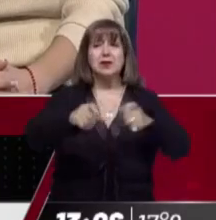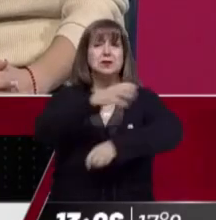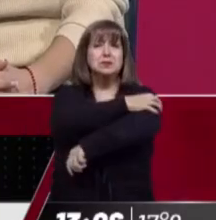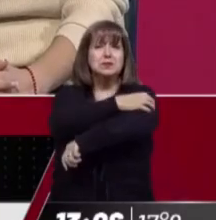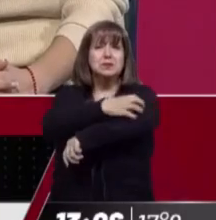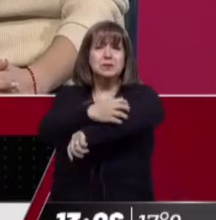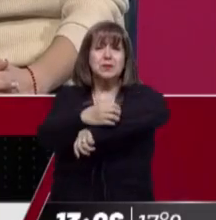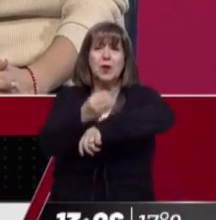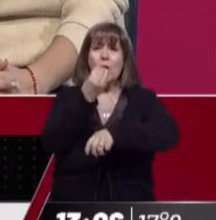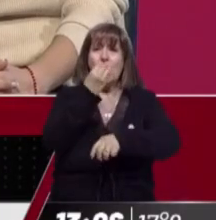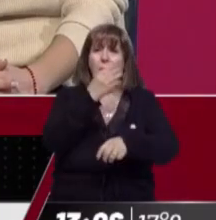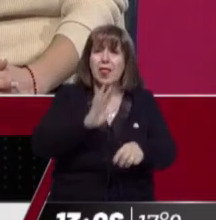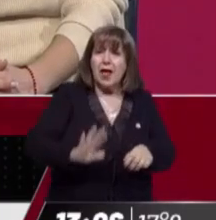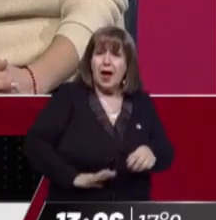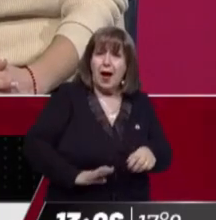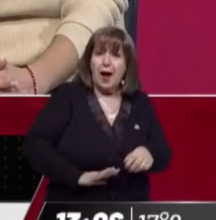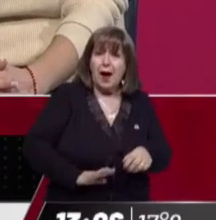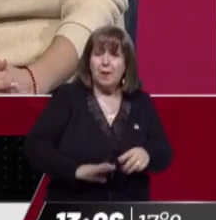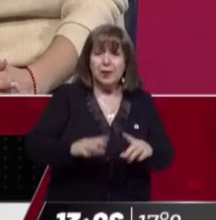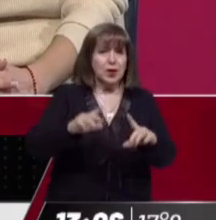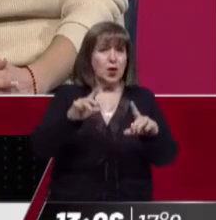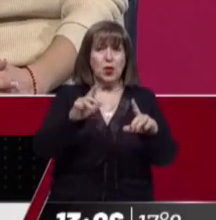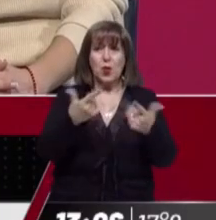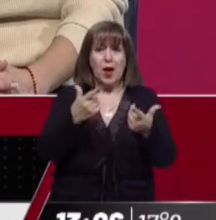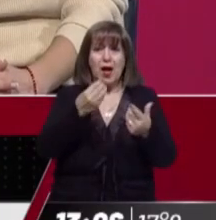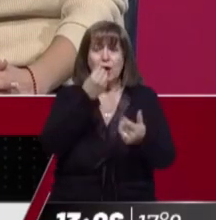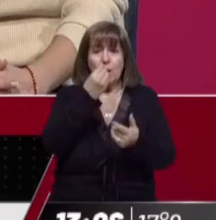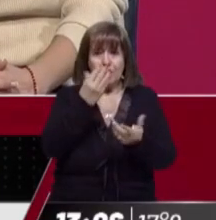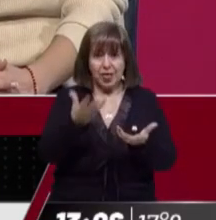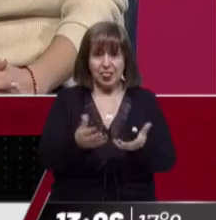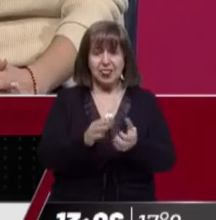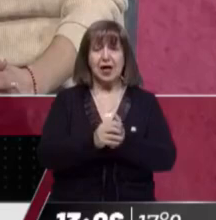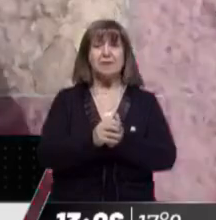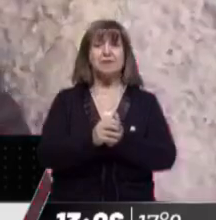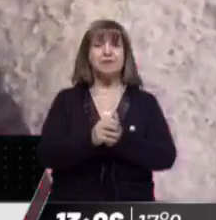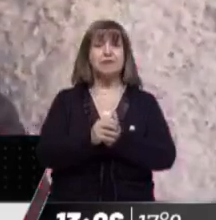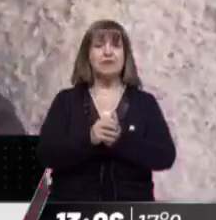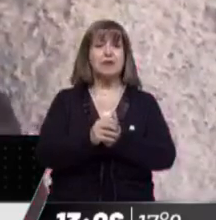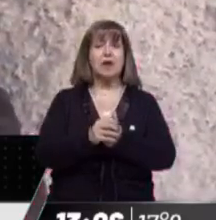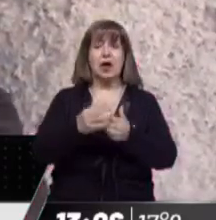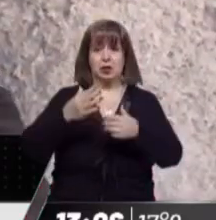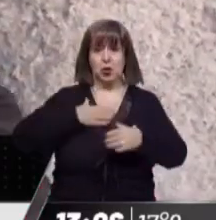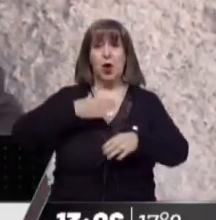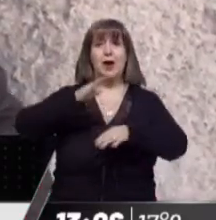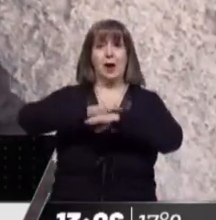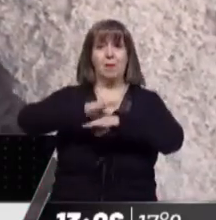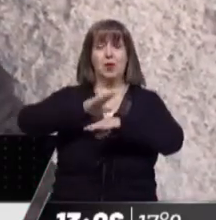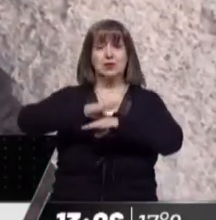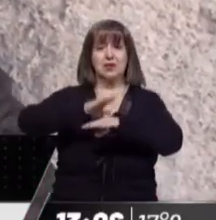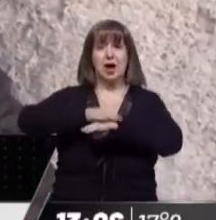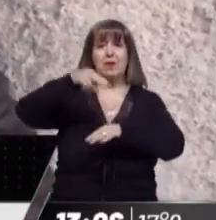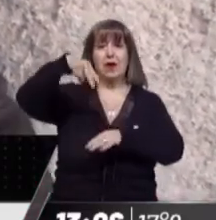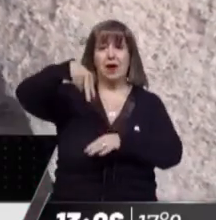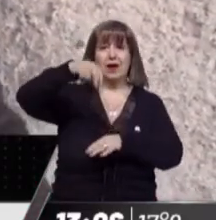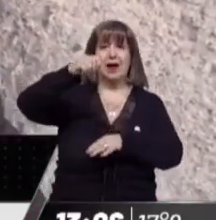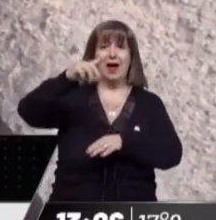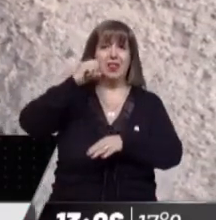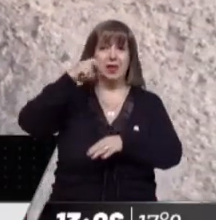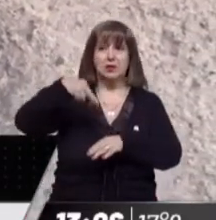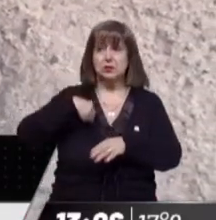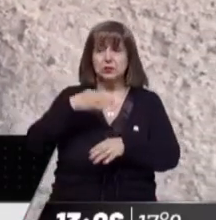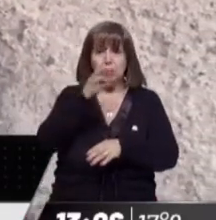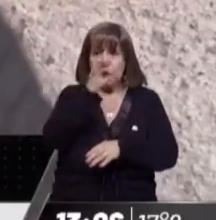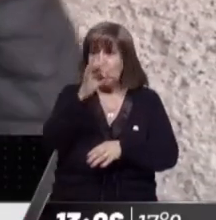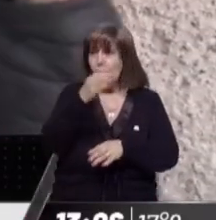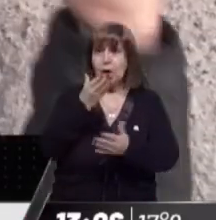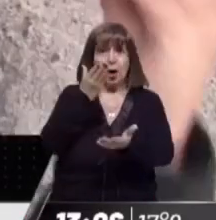la responsable del merendero nadine yo nunca mandé a pedir el tema de la leche no la mandé a